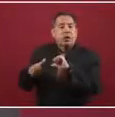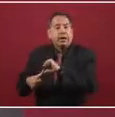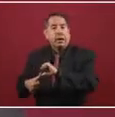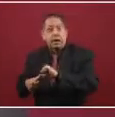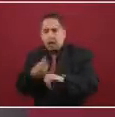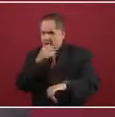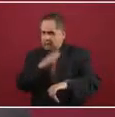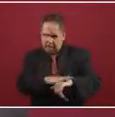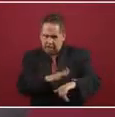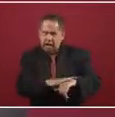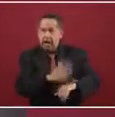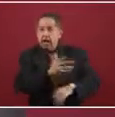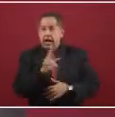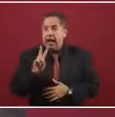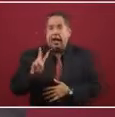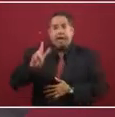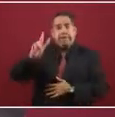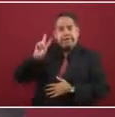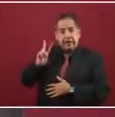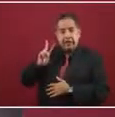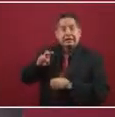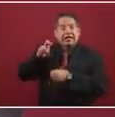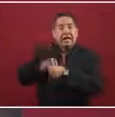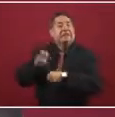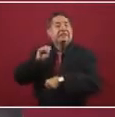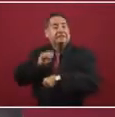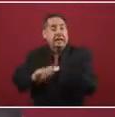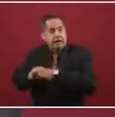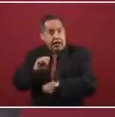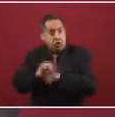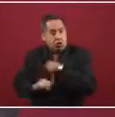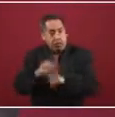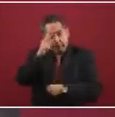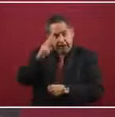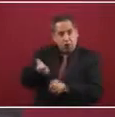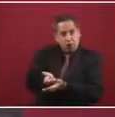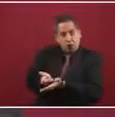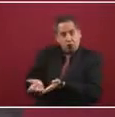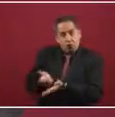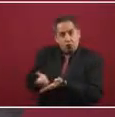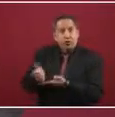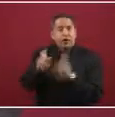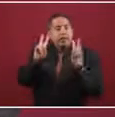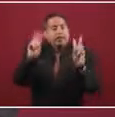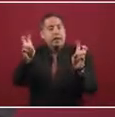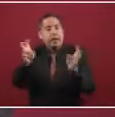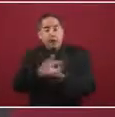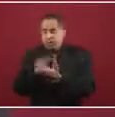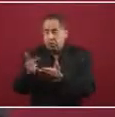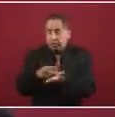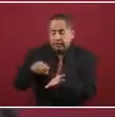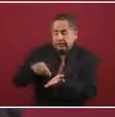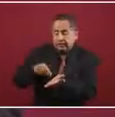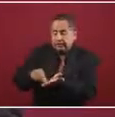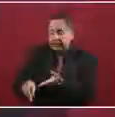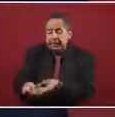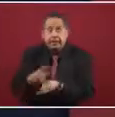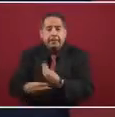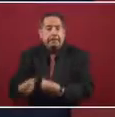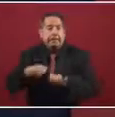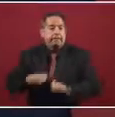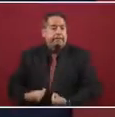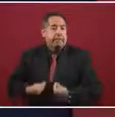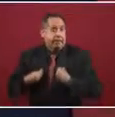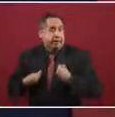el programa Sembrando Vida en El Salvador con financiamiento de México, con lo cual se convierte México